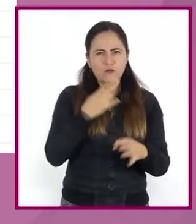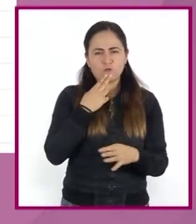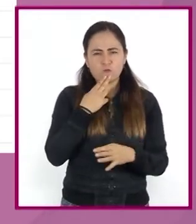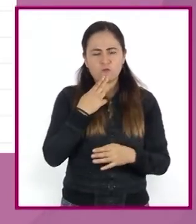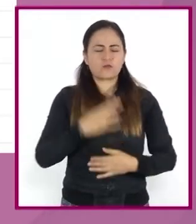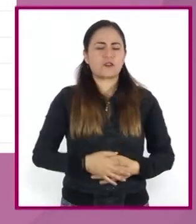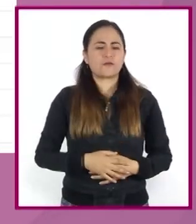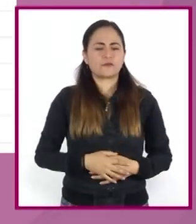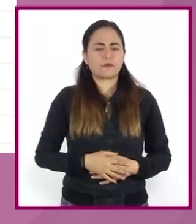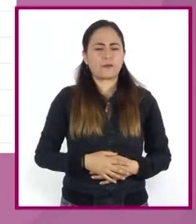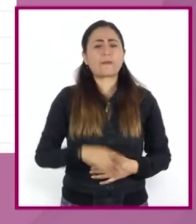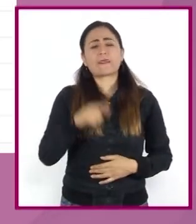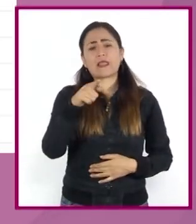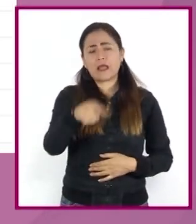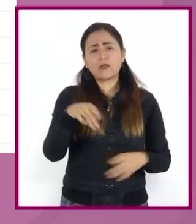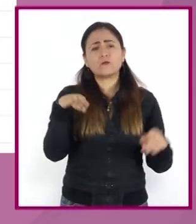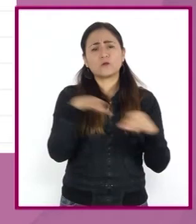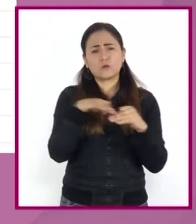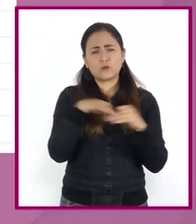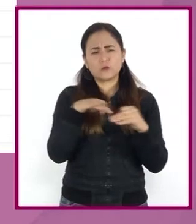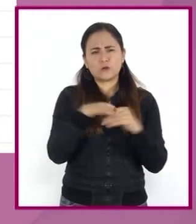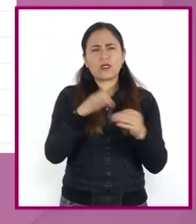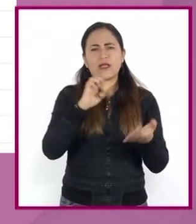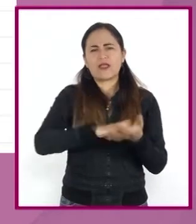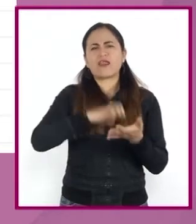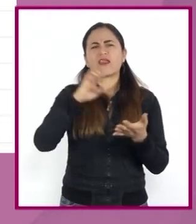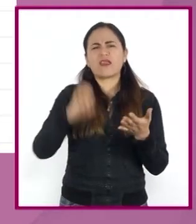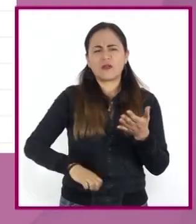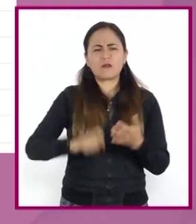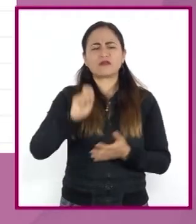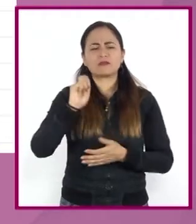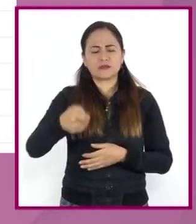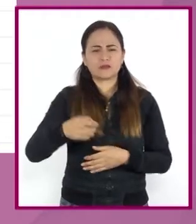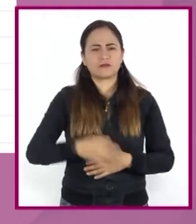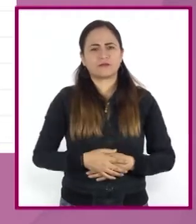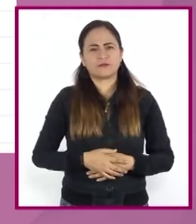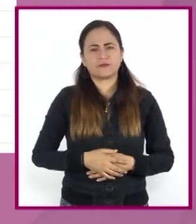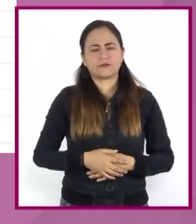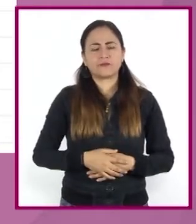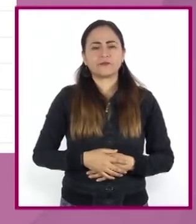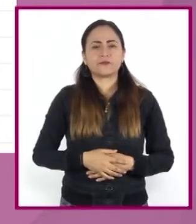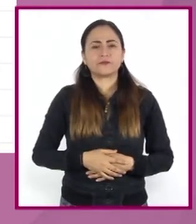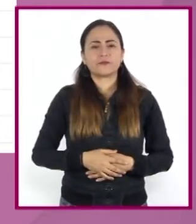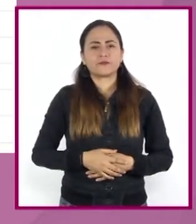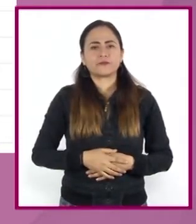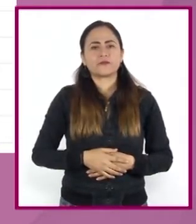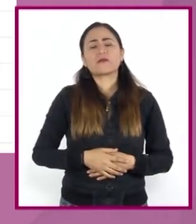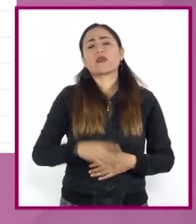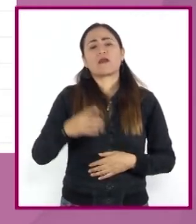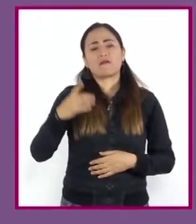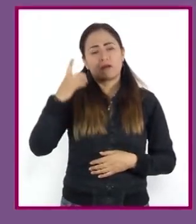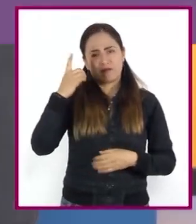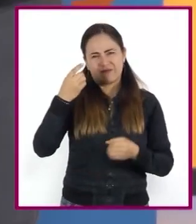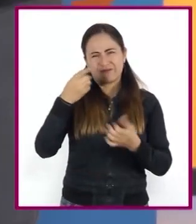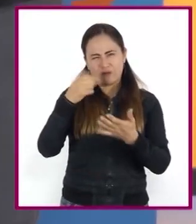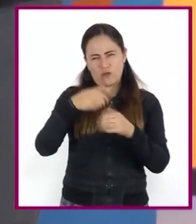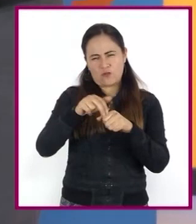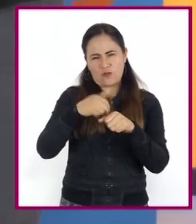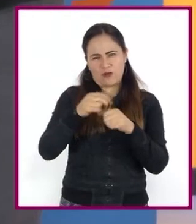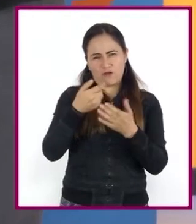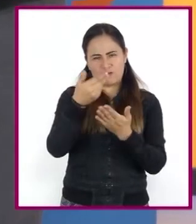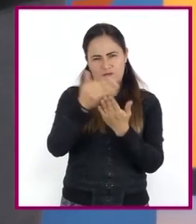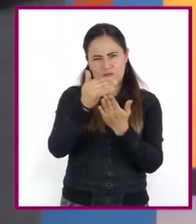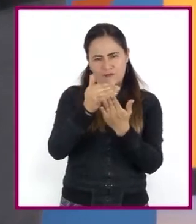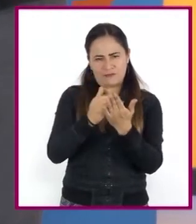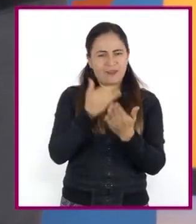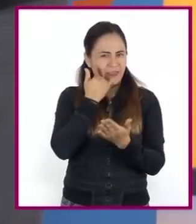estadísticos más frecuentes de los registros administrativos es la construcción y mantenimiento de directorios. En el